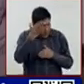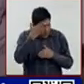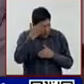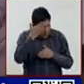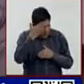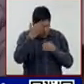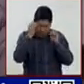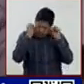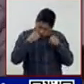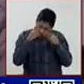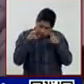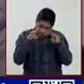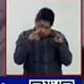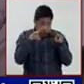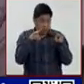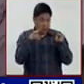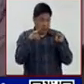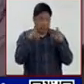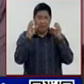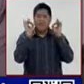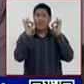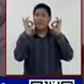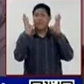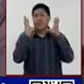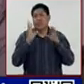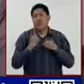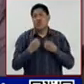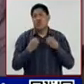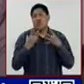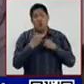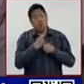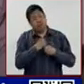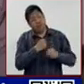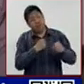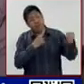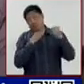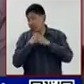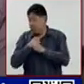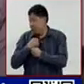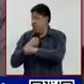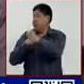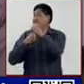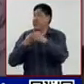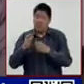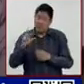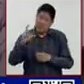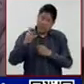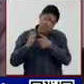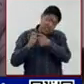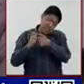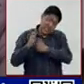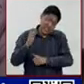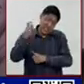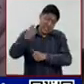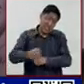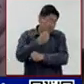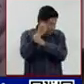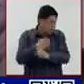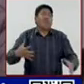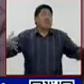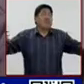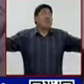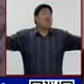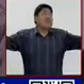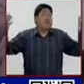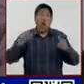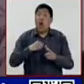comunicación, han podido identificar y ver el uso indiscriminado muchas veces de dinamita y también de gases lacrimógenos.